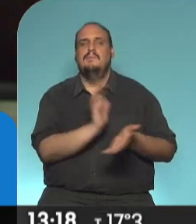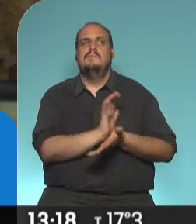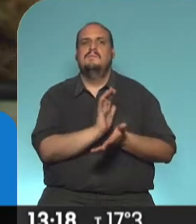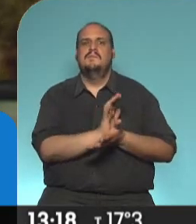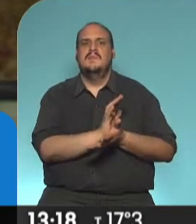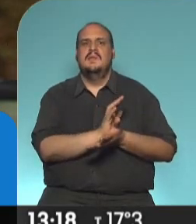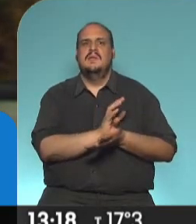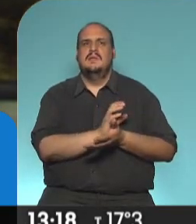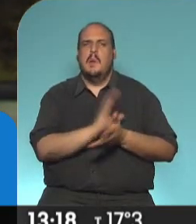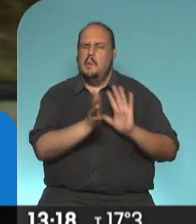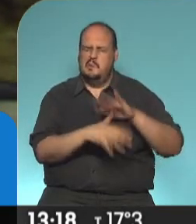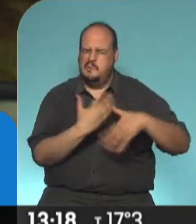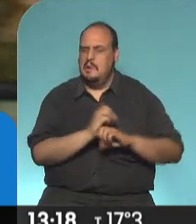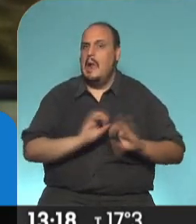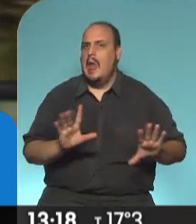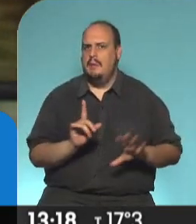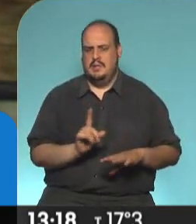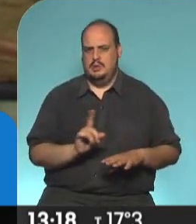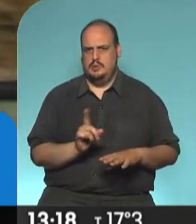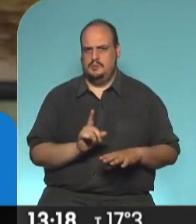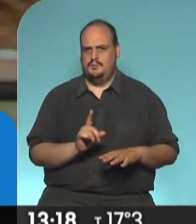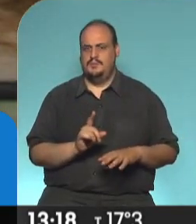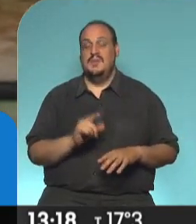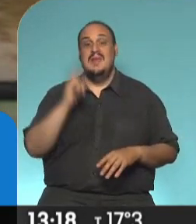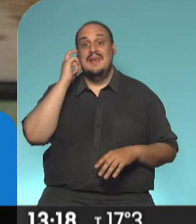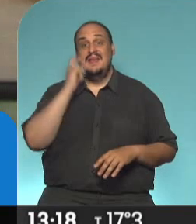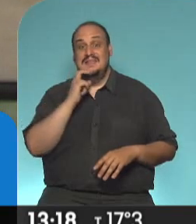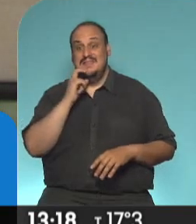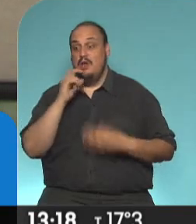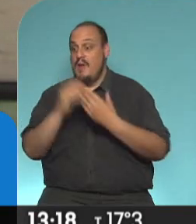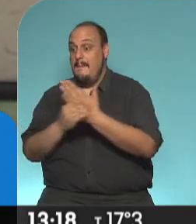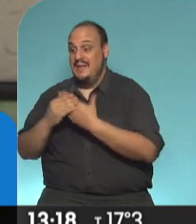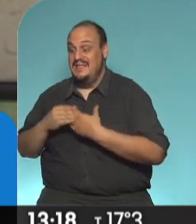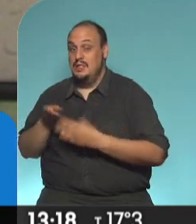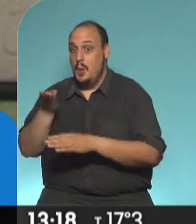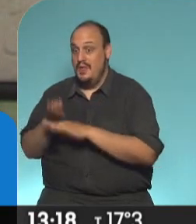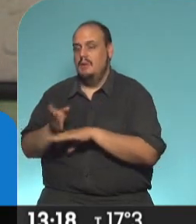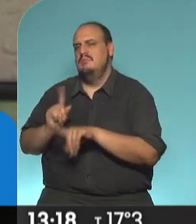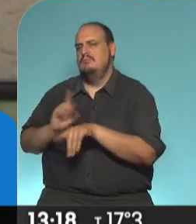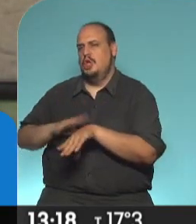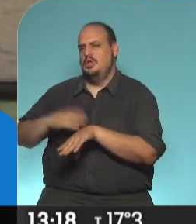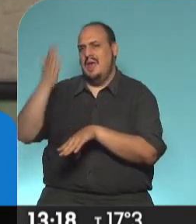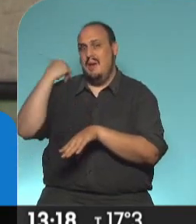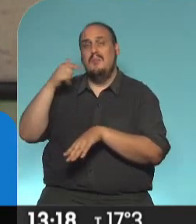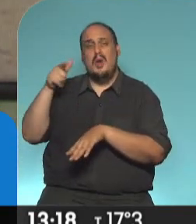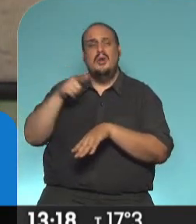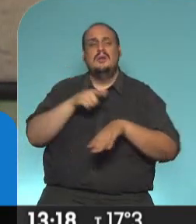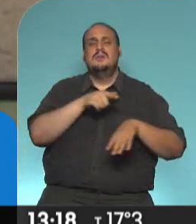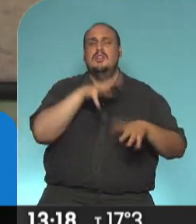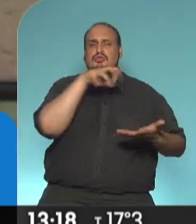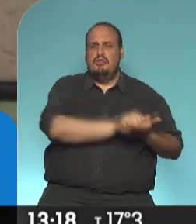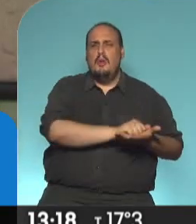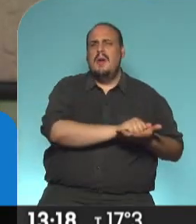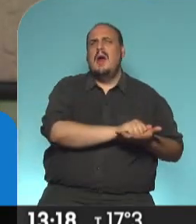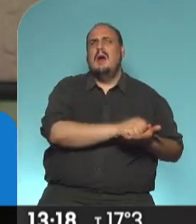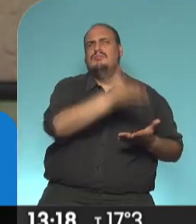hechos mayores porque la en definitiva lo que le pidió que si los a sus ministros desde hace tiempo desde que fue la toma recordemos está toma psn de mes